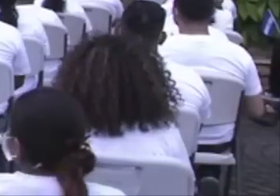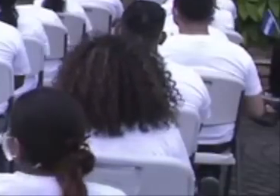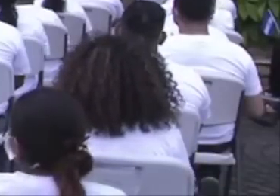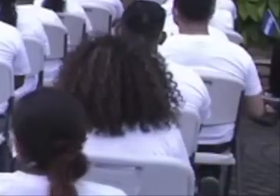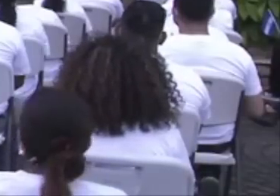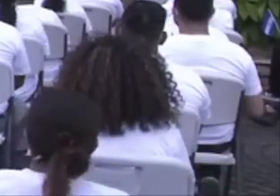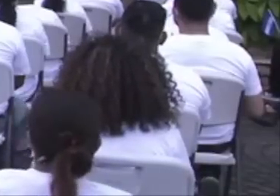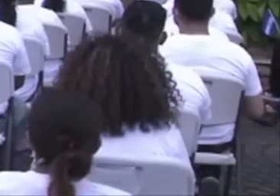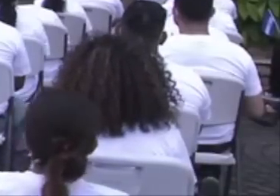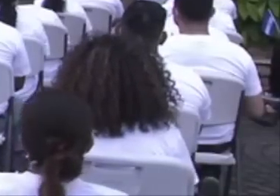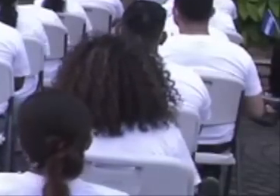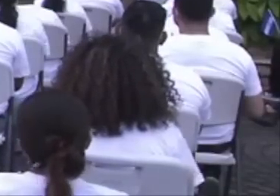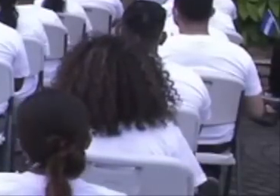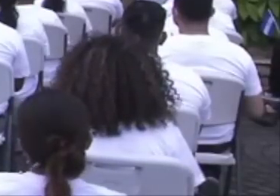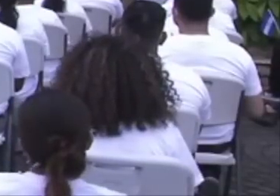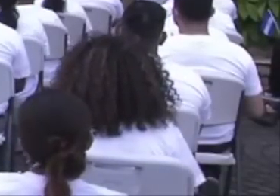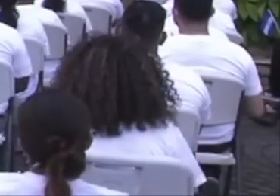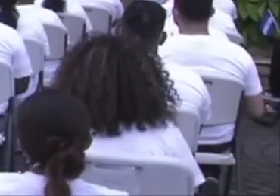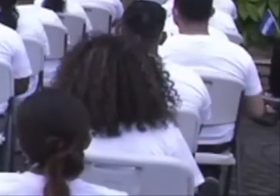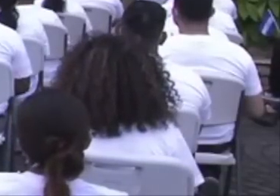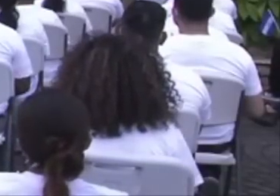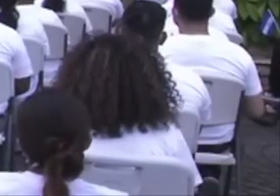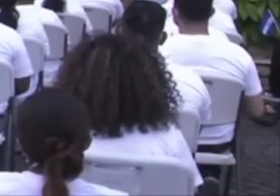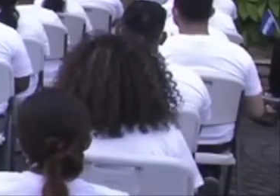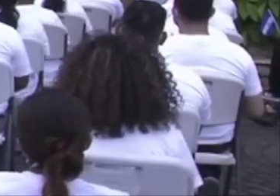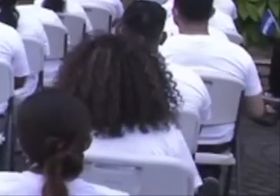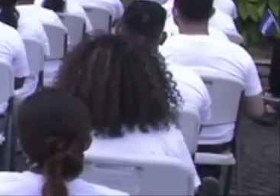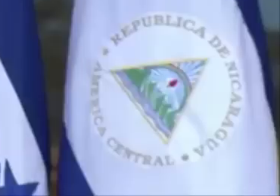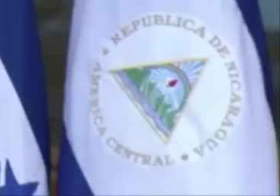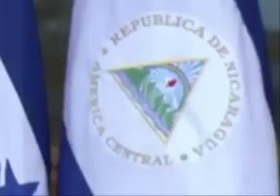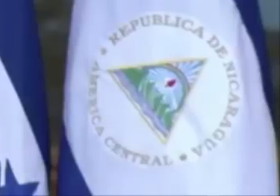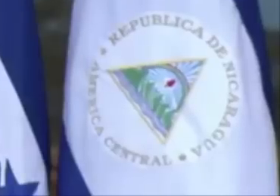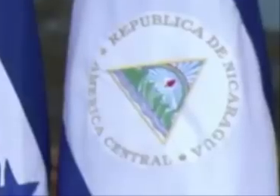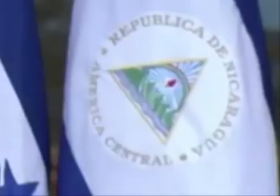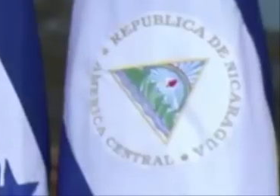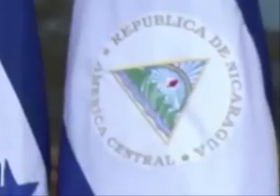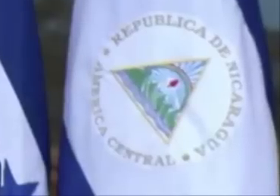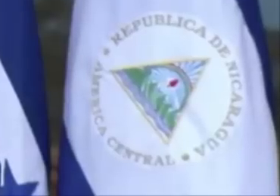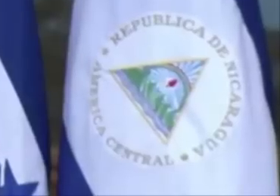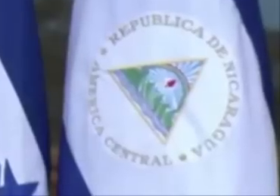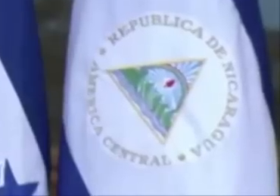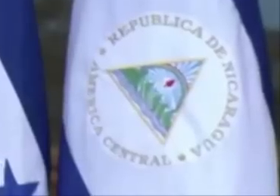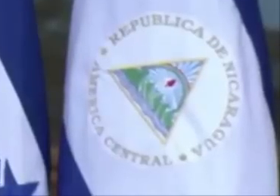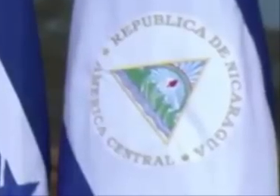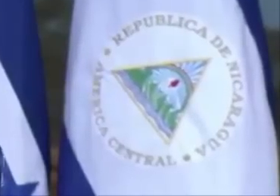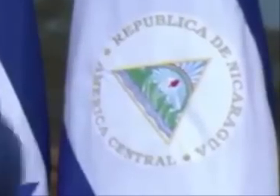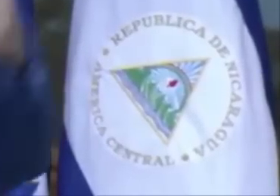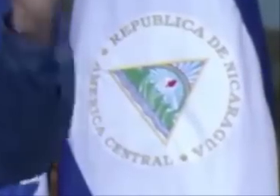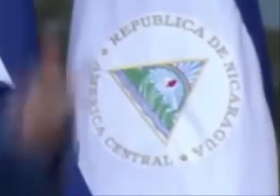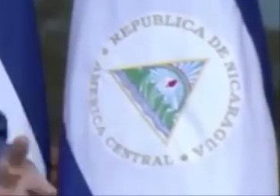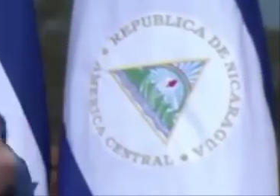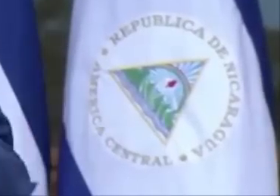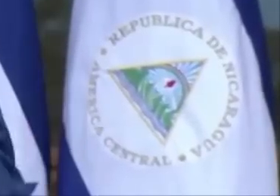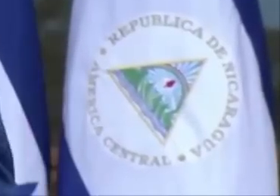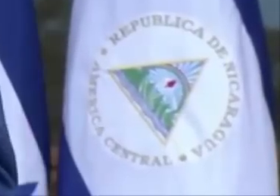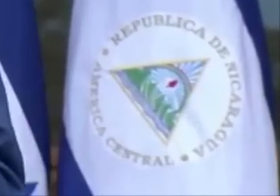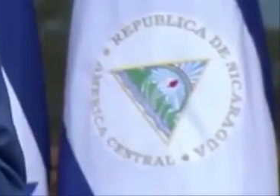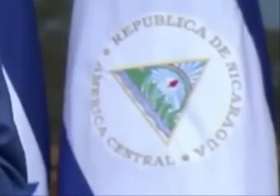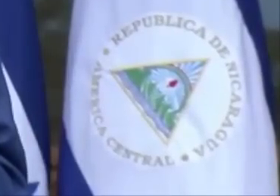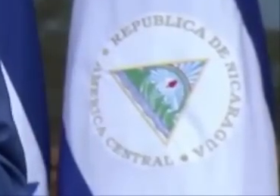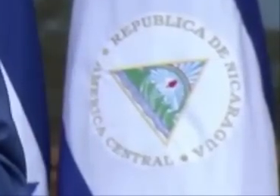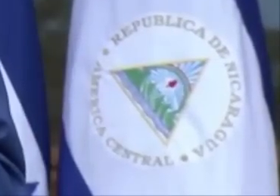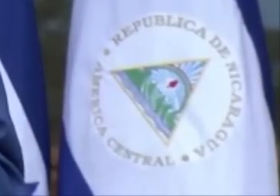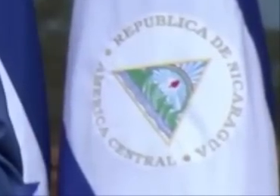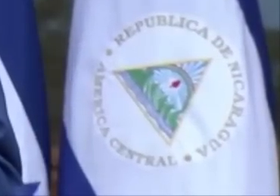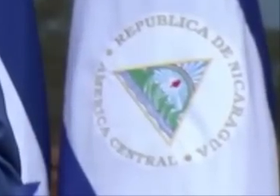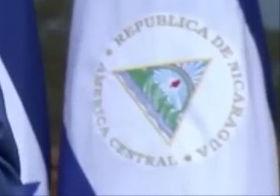15 de septiembre, el presidente Daniel Ortega dedicó su mensaje para vincular la iniciativa de ley de cadena perpetua con el castigo en contra